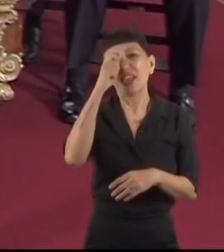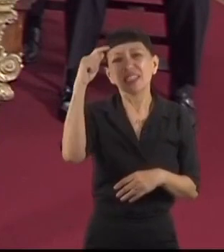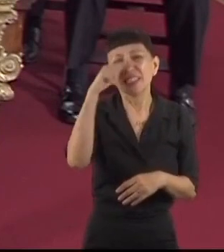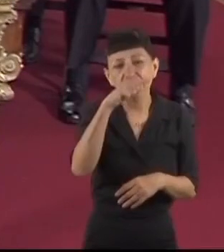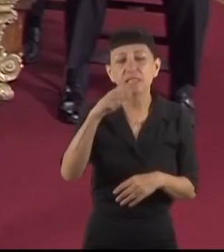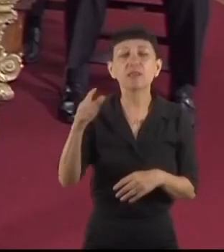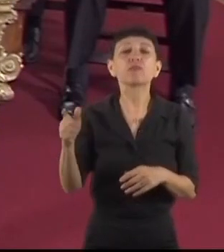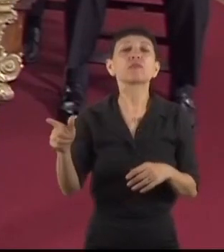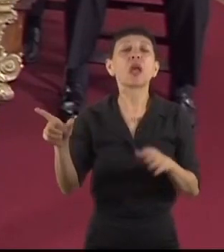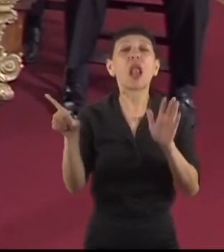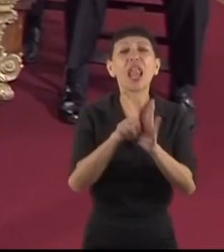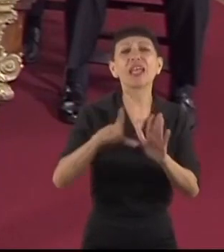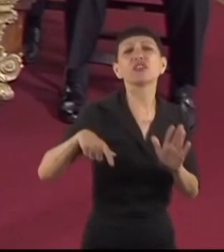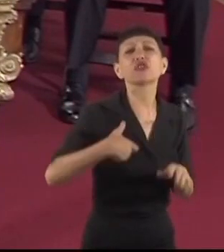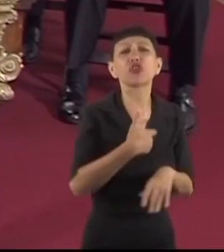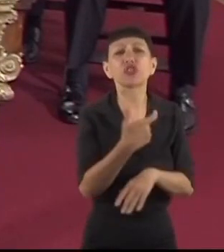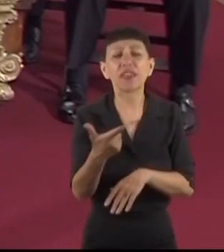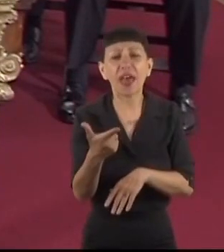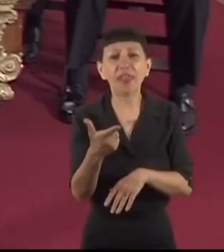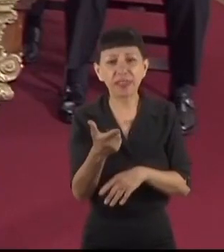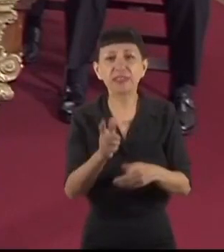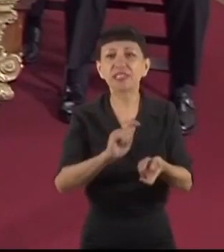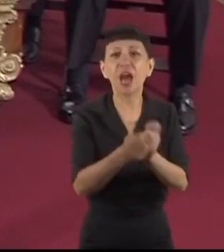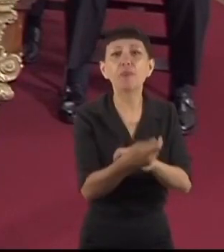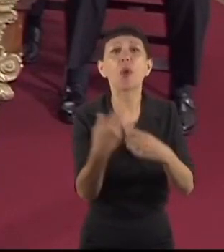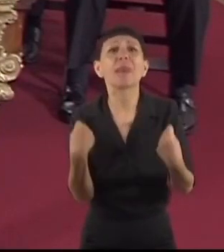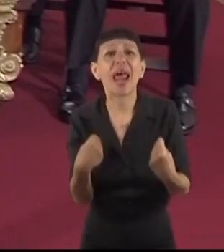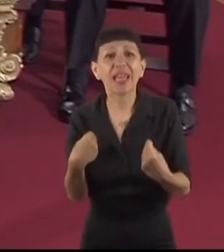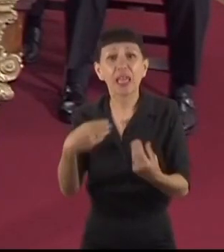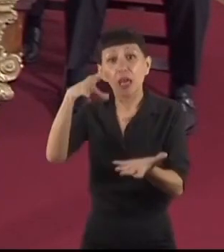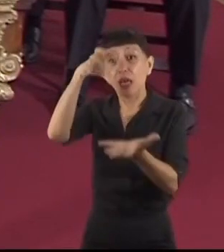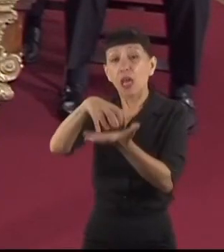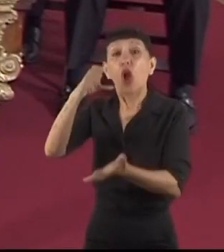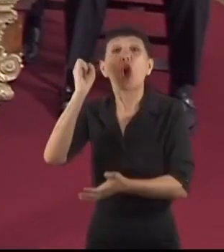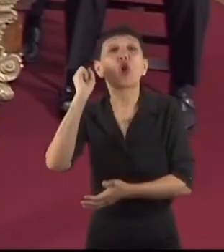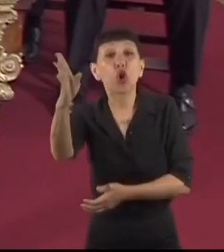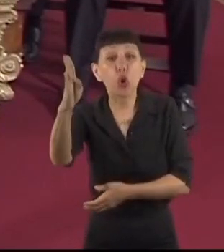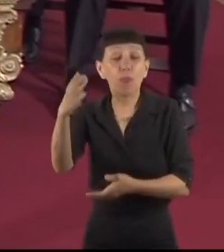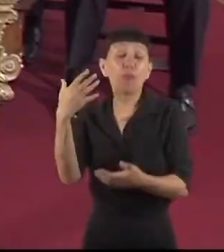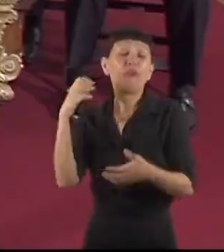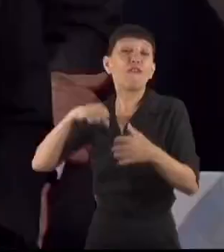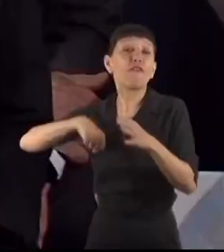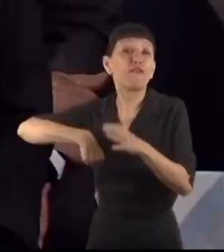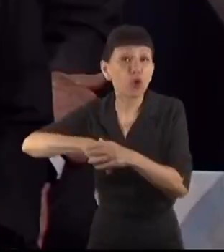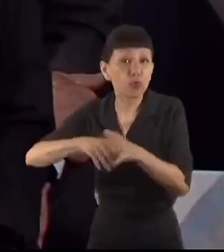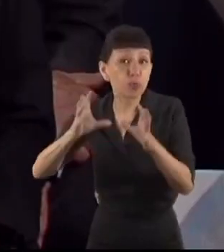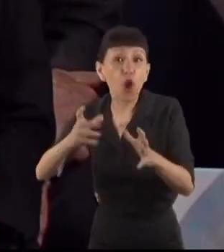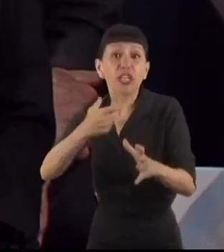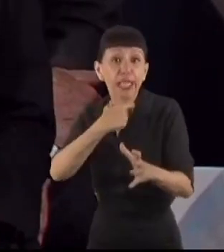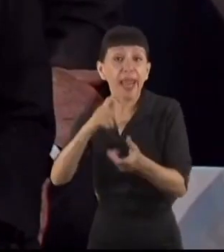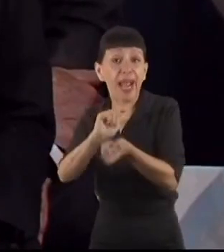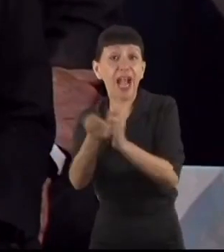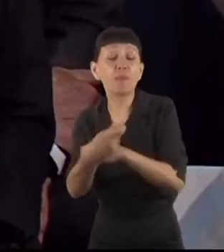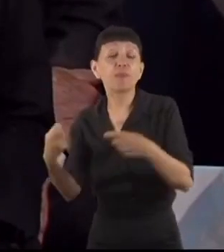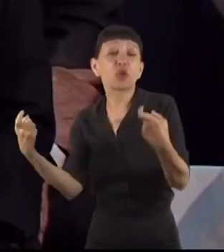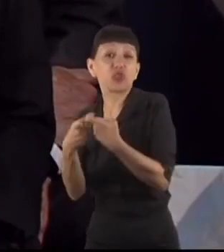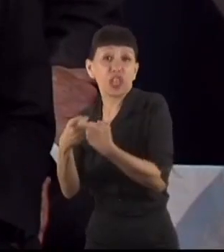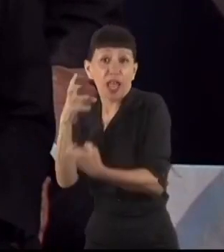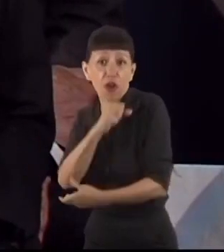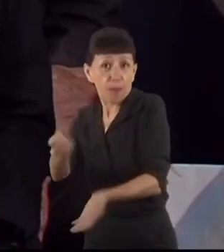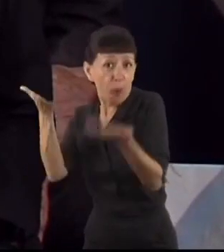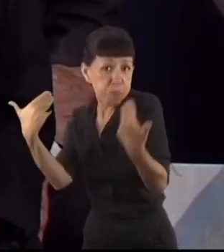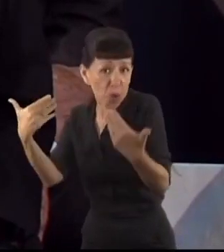sociedades para que los clubes de fútbol puedan convertirse en sociedades anónimas si así lo quisieran 28